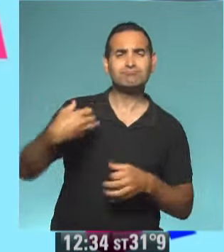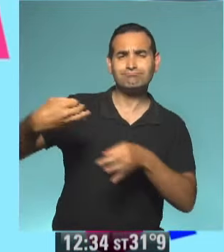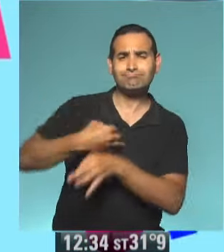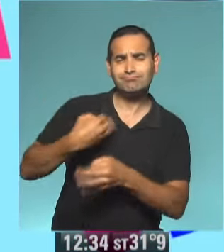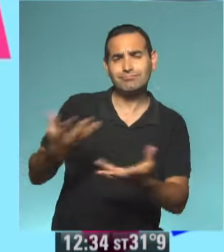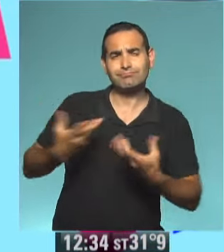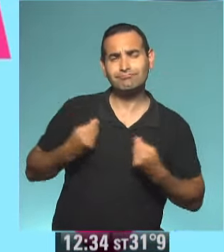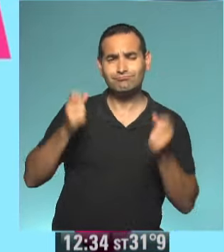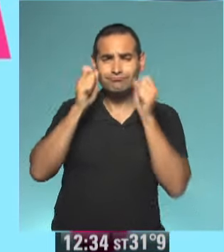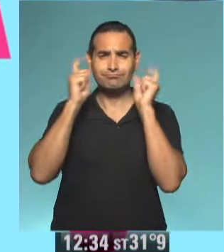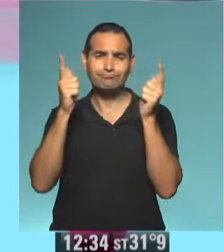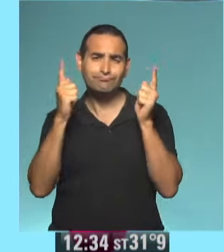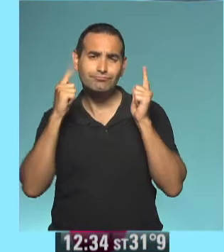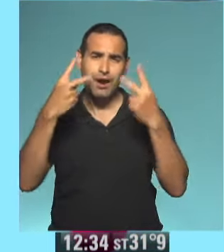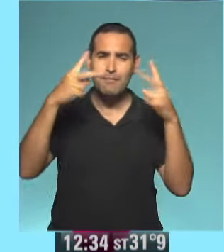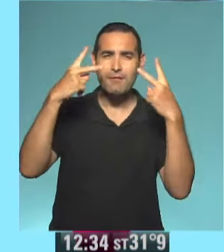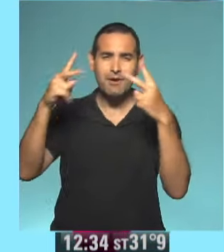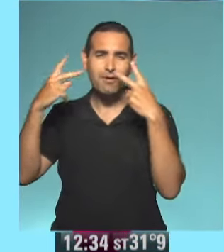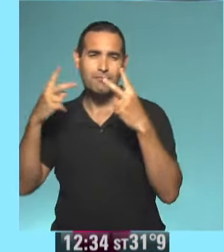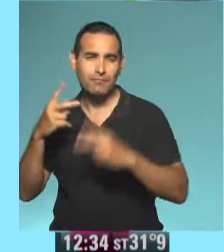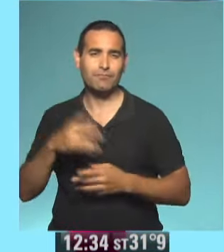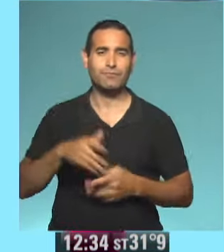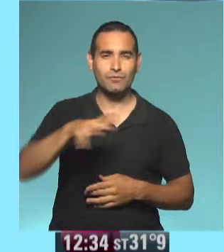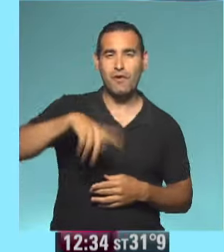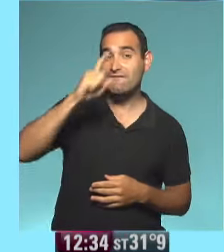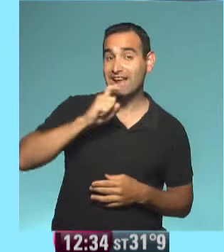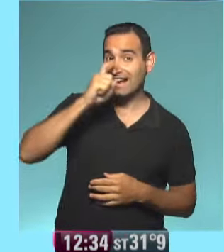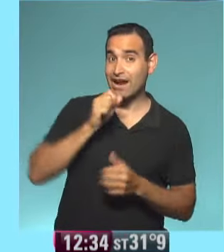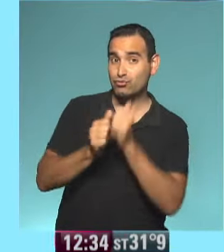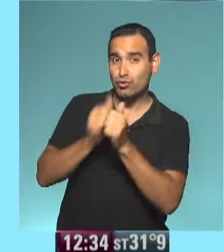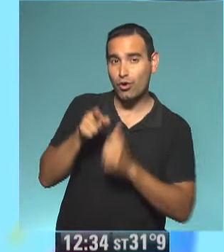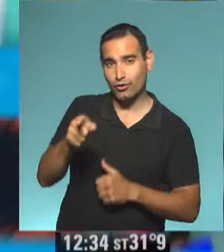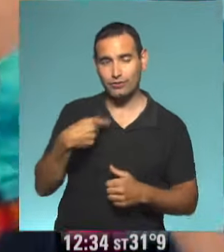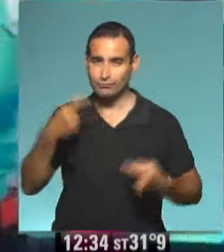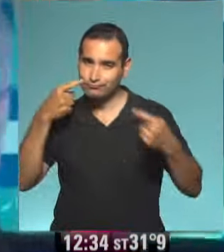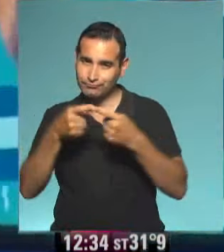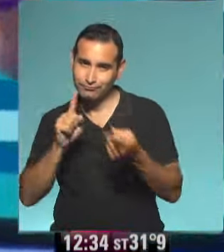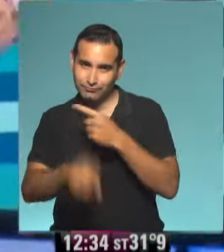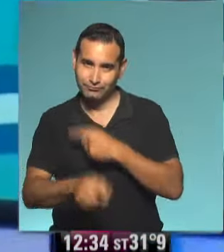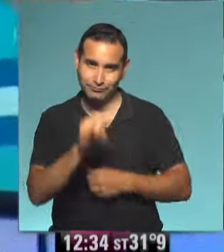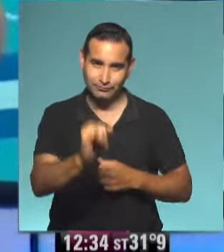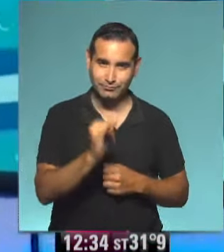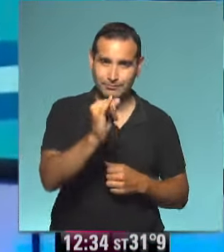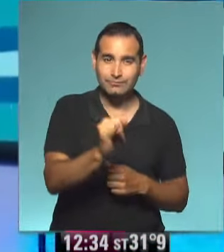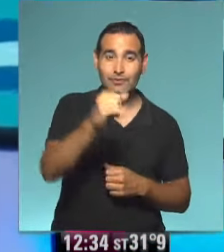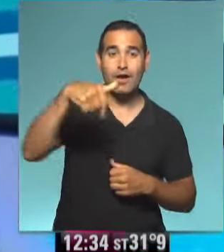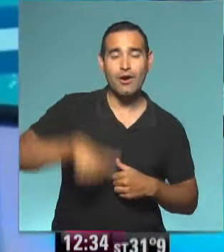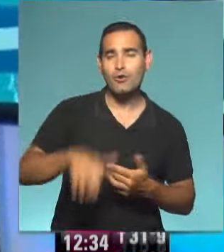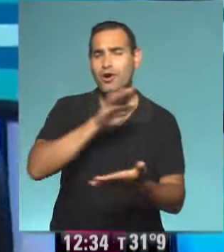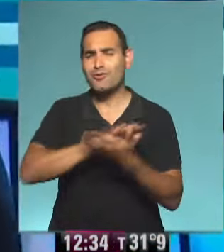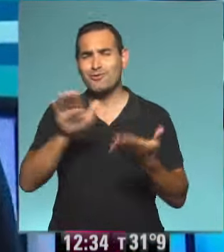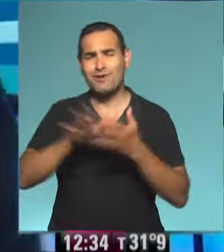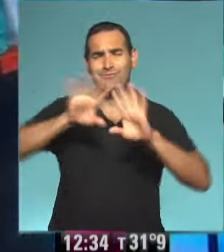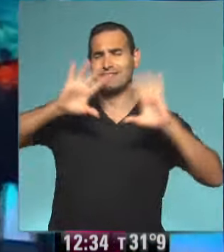aventura, la asombrosa excursión de Samba a la vida de Manuel Belgrano. Sigo yendo al grano. Se está el estreno nacional,